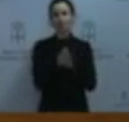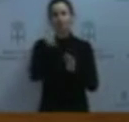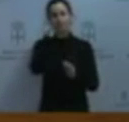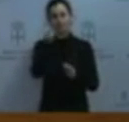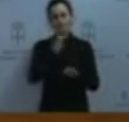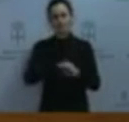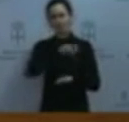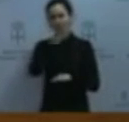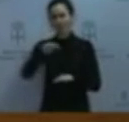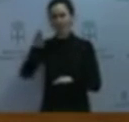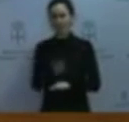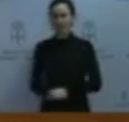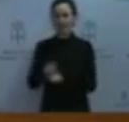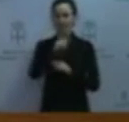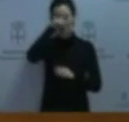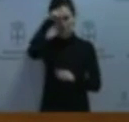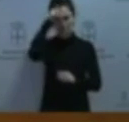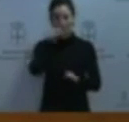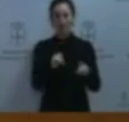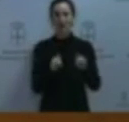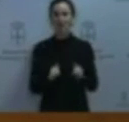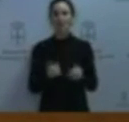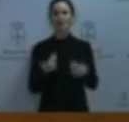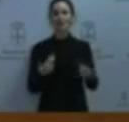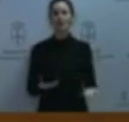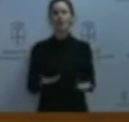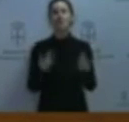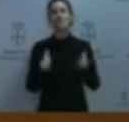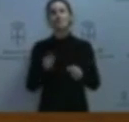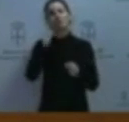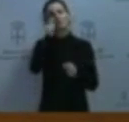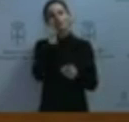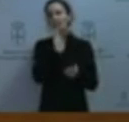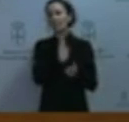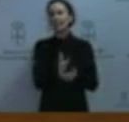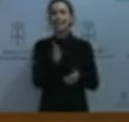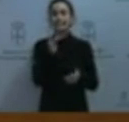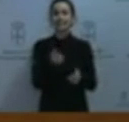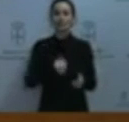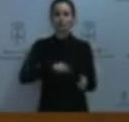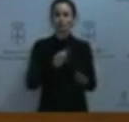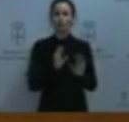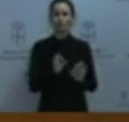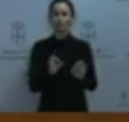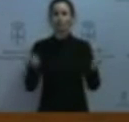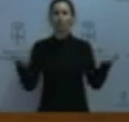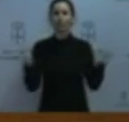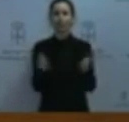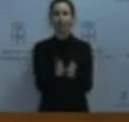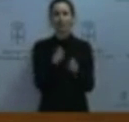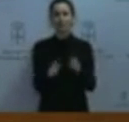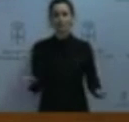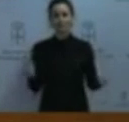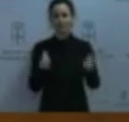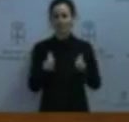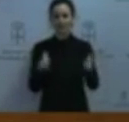paisajes en gran medida culturales. ¿Se imaginan qué tipo de turismo podríamos ofrecer si continuamos con esta sangría democrática? ¿Quién mantendría